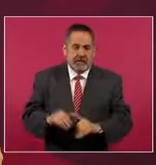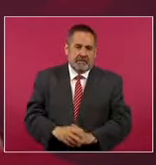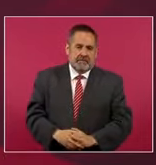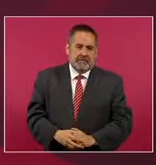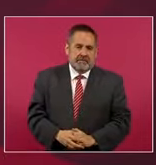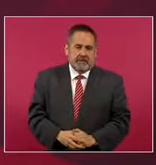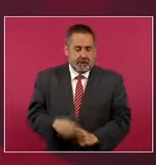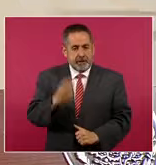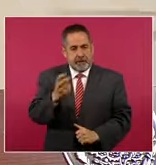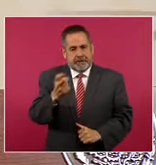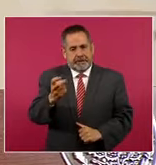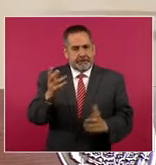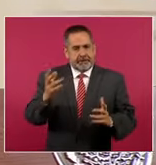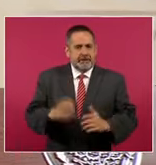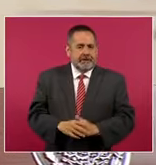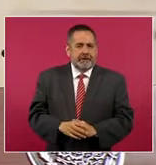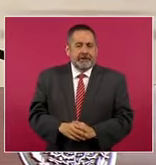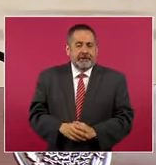Por eso,